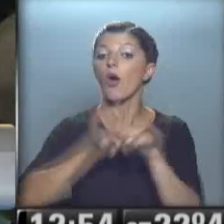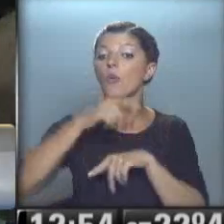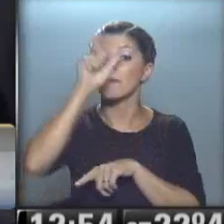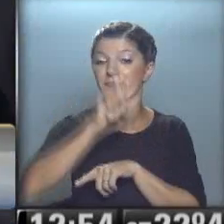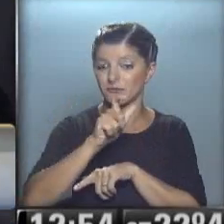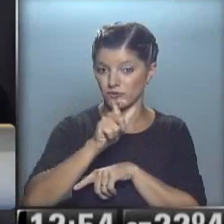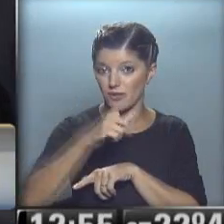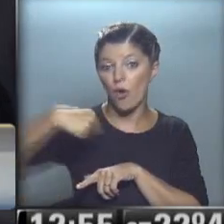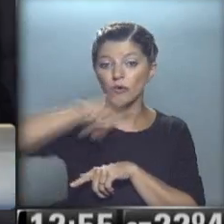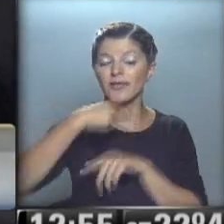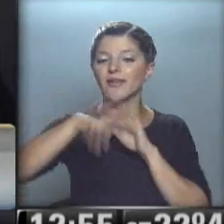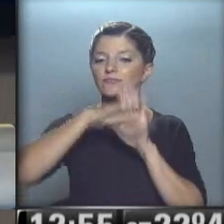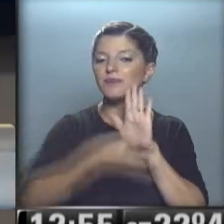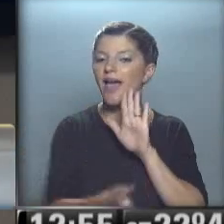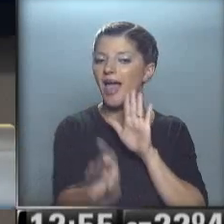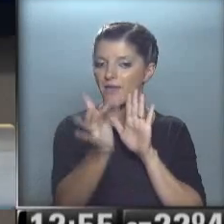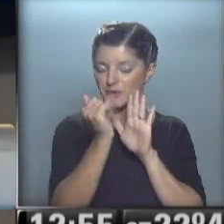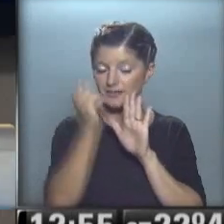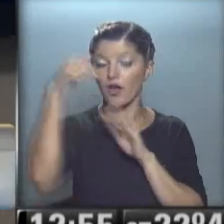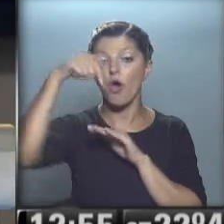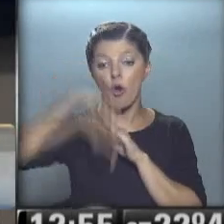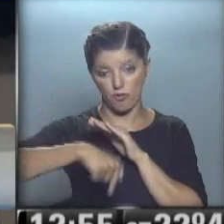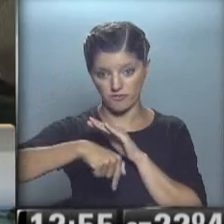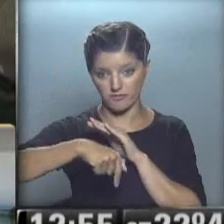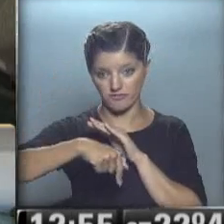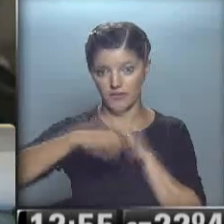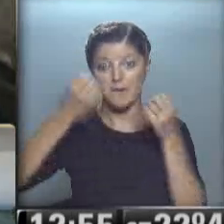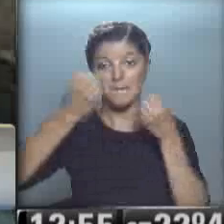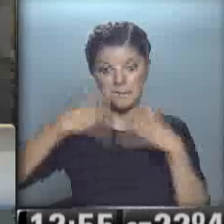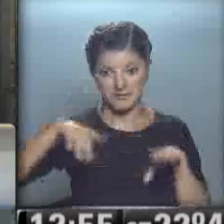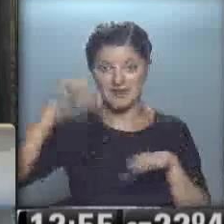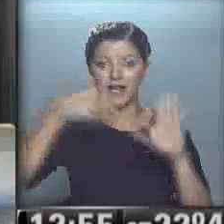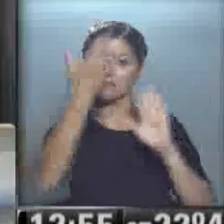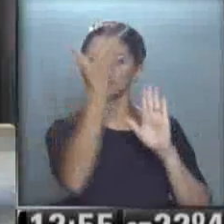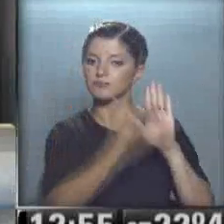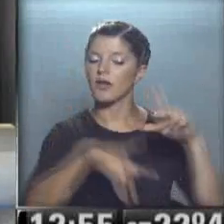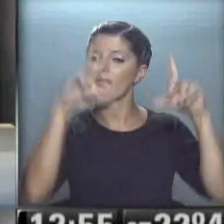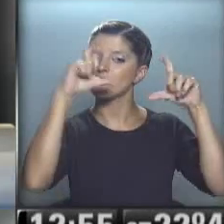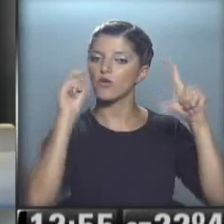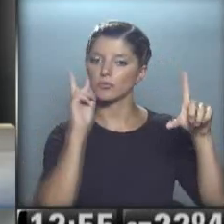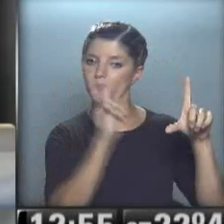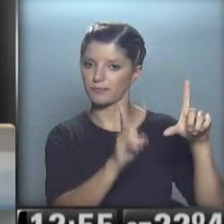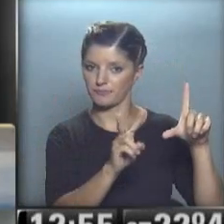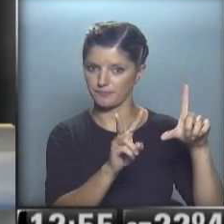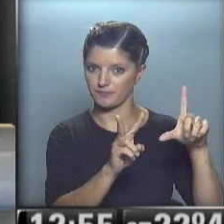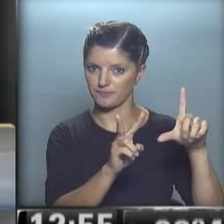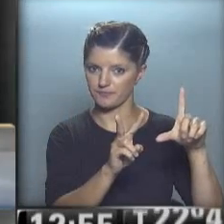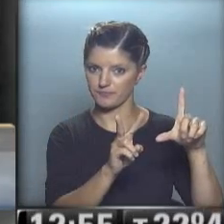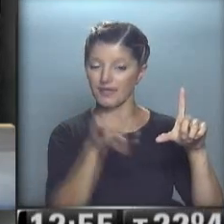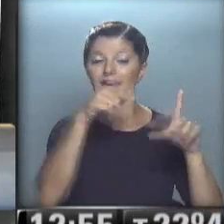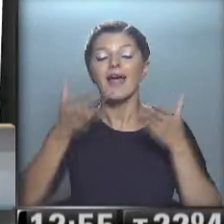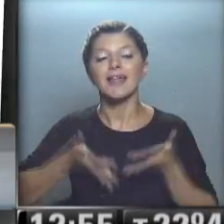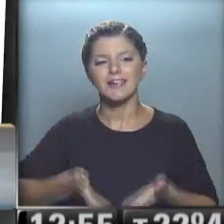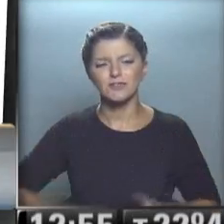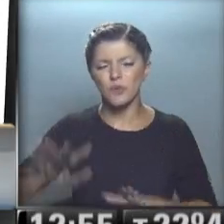televidentes la incógnita del día vamos a poner hoy aquí este personaje que ya están viendo en la fotografía nació en